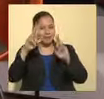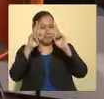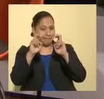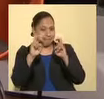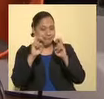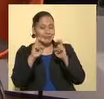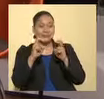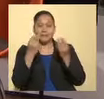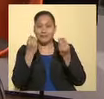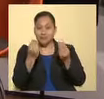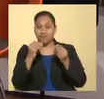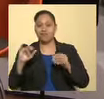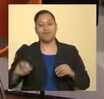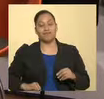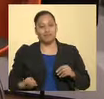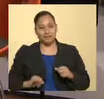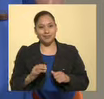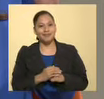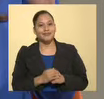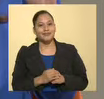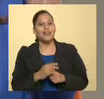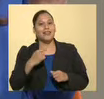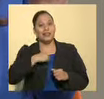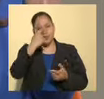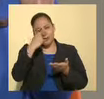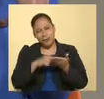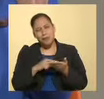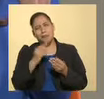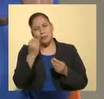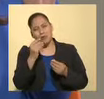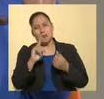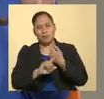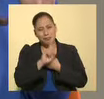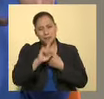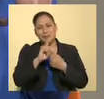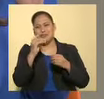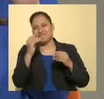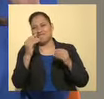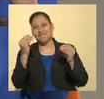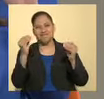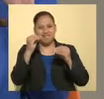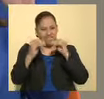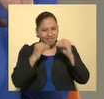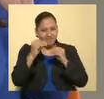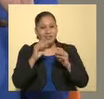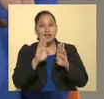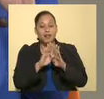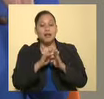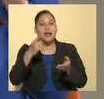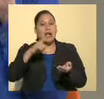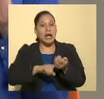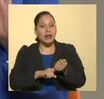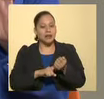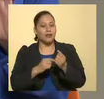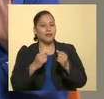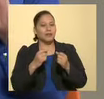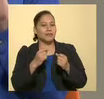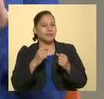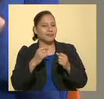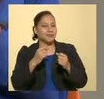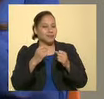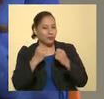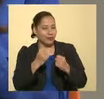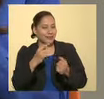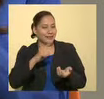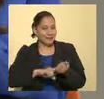tema muy interesante y yo creo que un poquito polémico para algunas personas, guardando la fuerza en el closet. Pero en esta ocasión